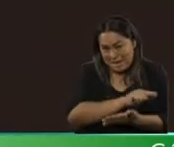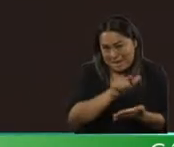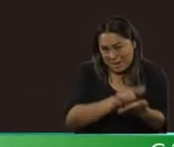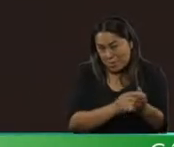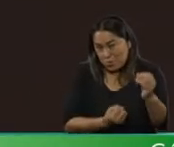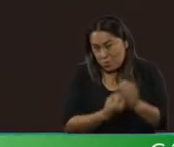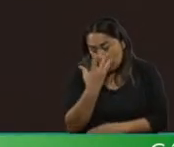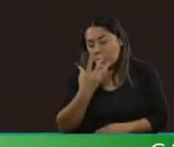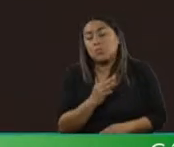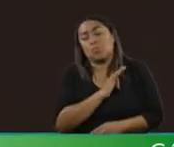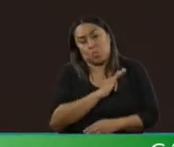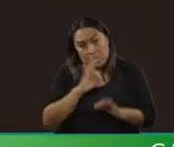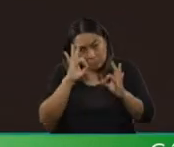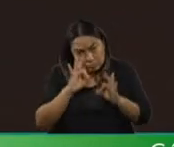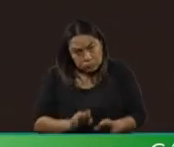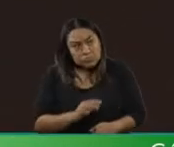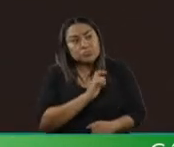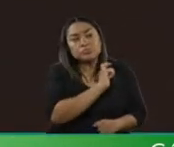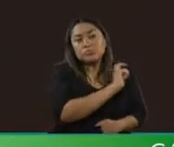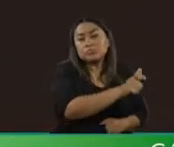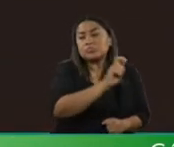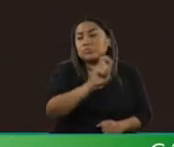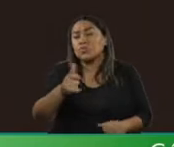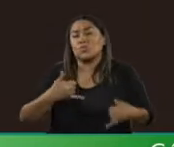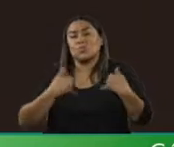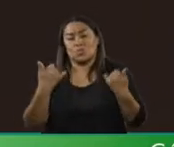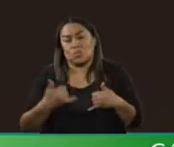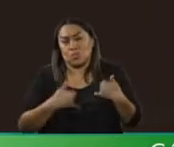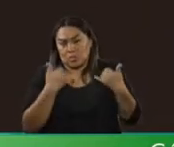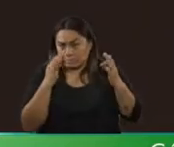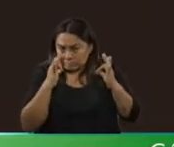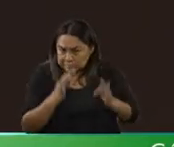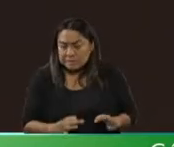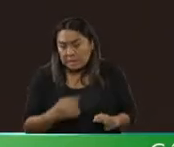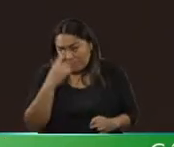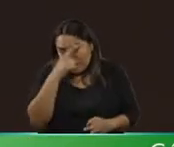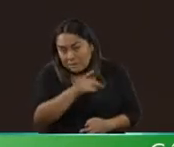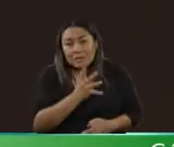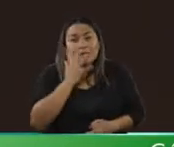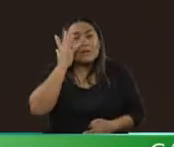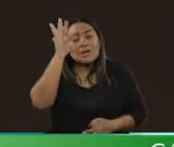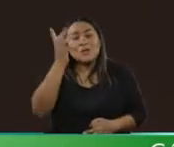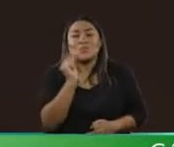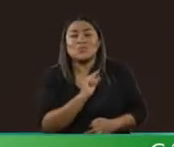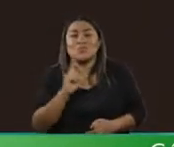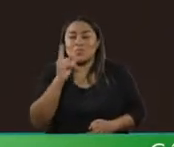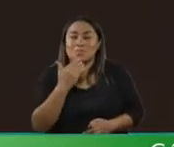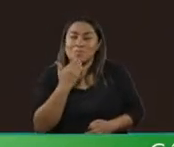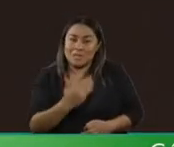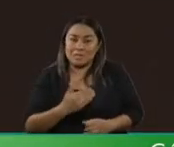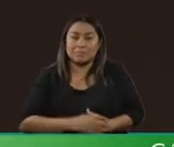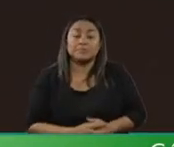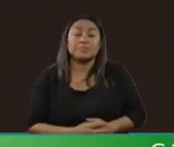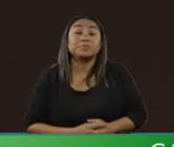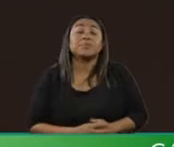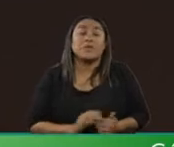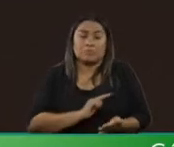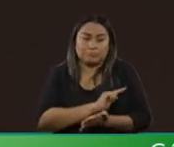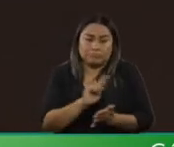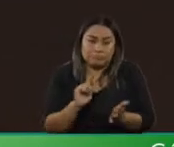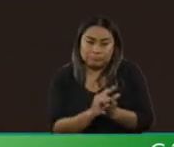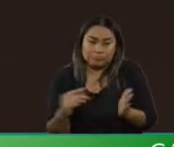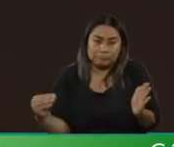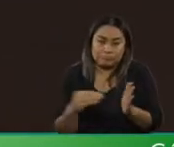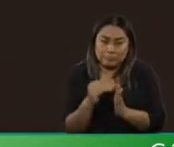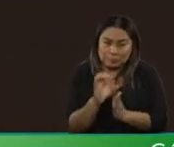iniciativa llegue a quienes realmente lo necesitan y contribuya a su crecimiento profesional. La reforma